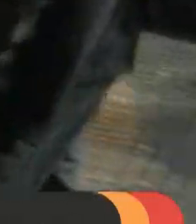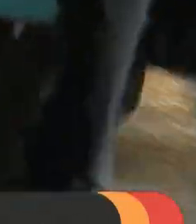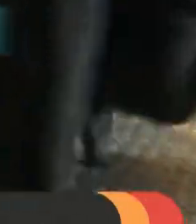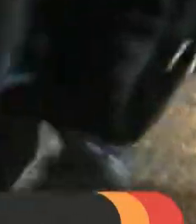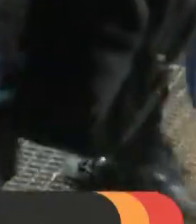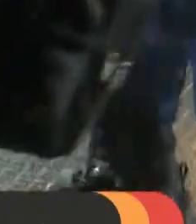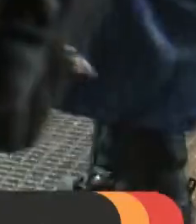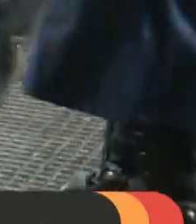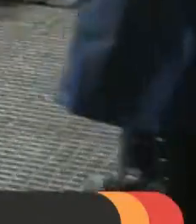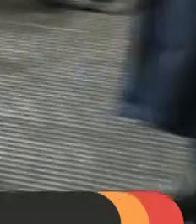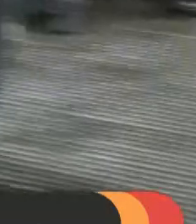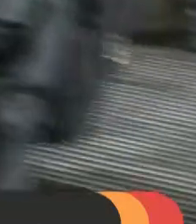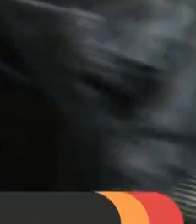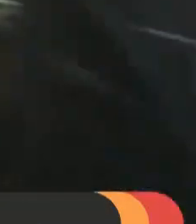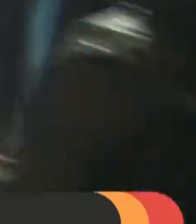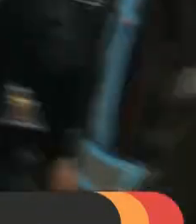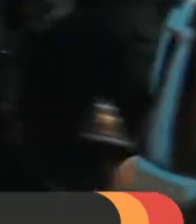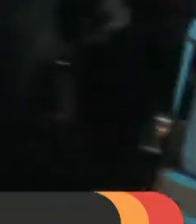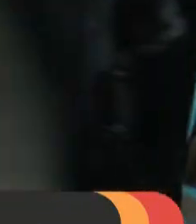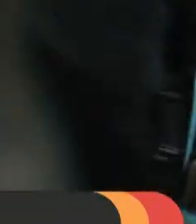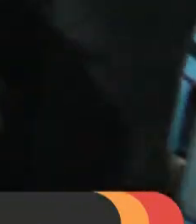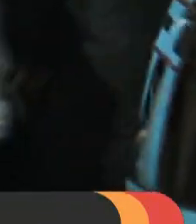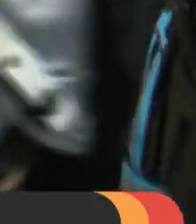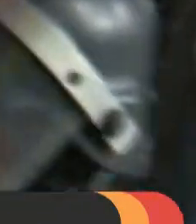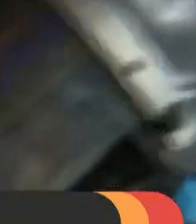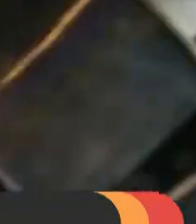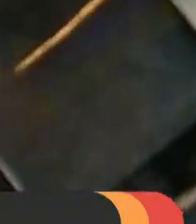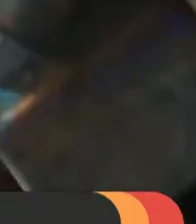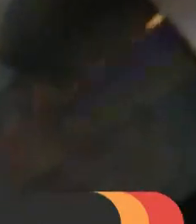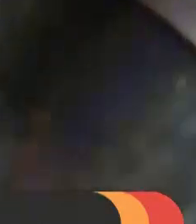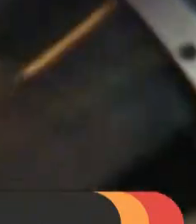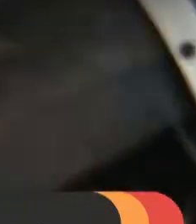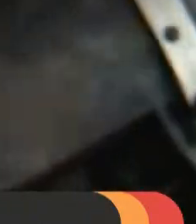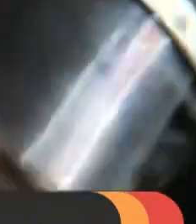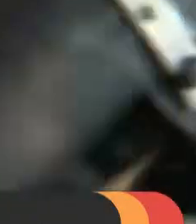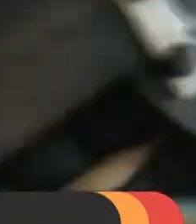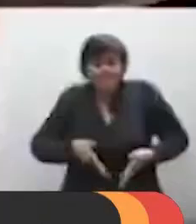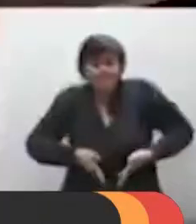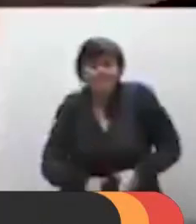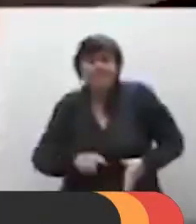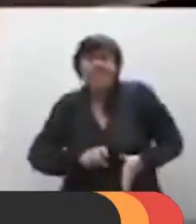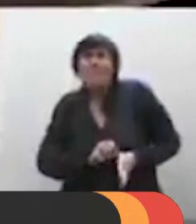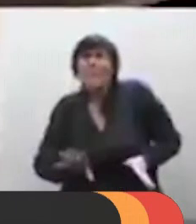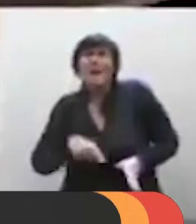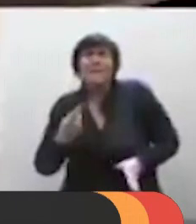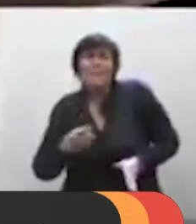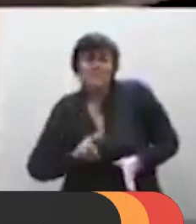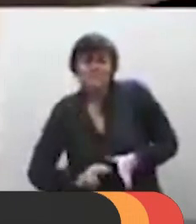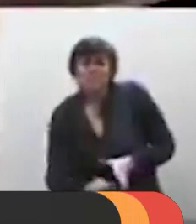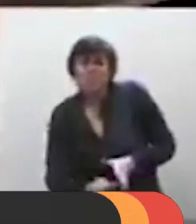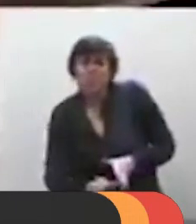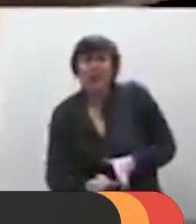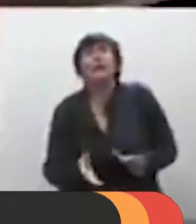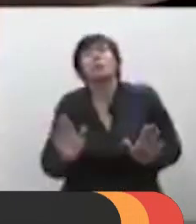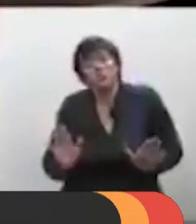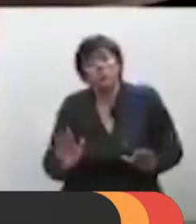sexuales intrafamiliares. Dijo que a veces la violación no es con violencia. Escúchenlo. Su formulación, la